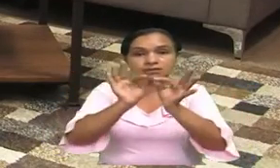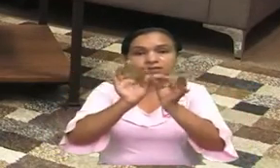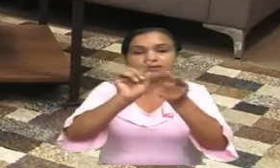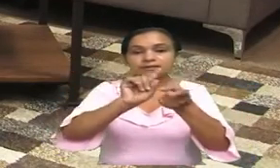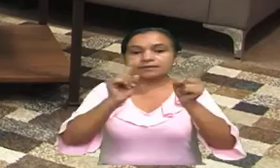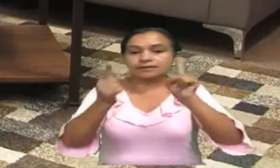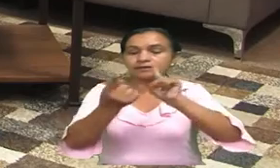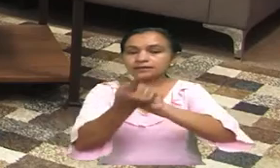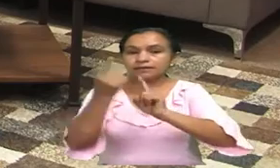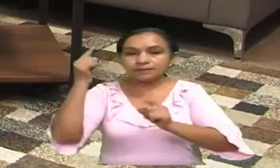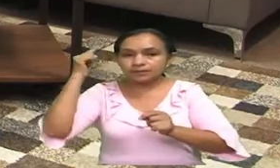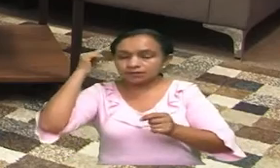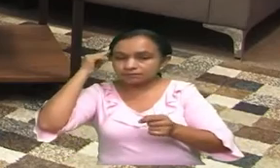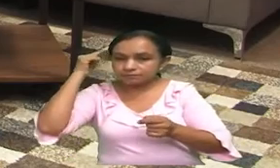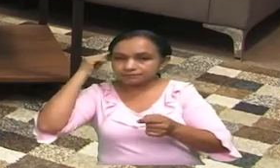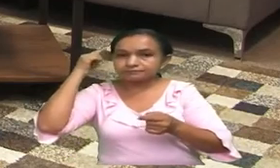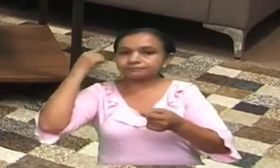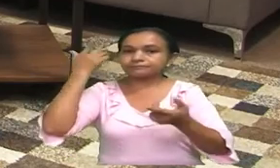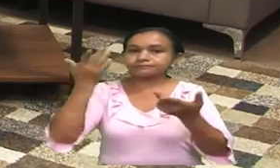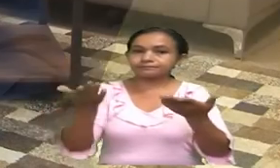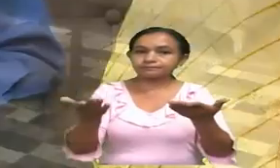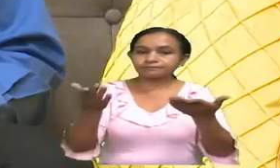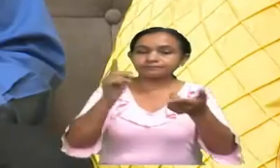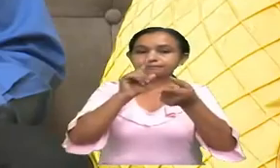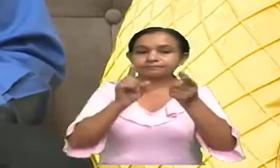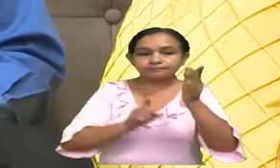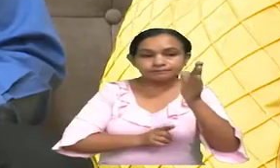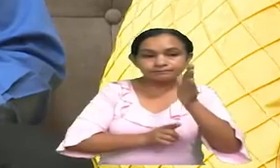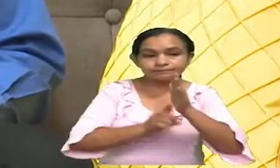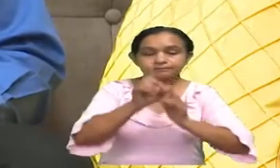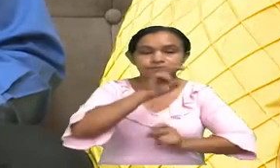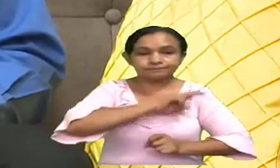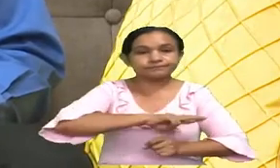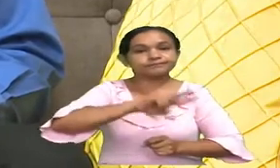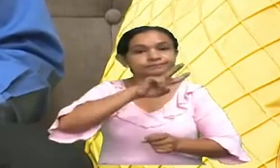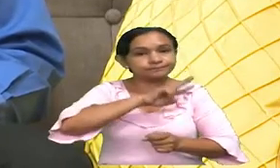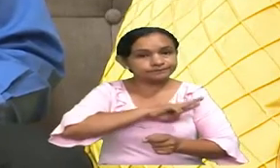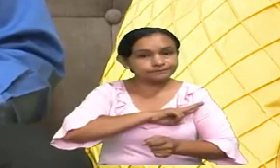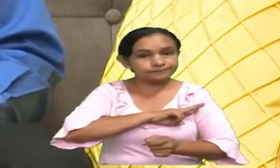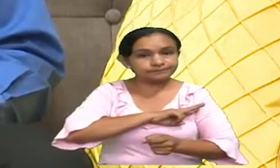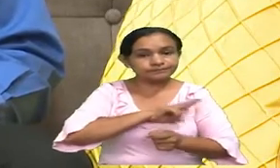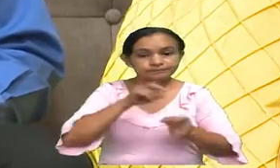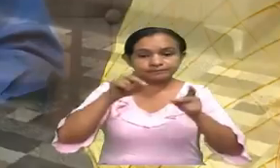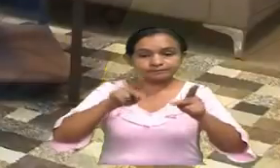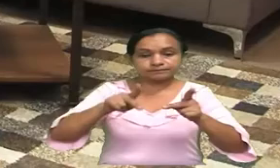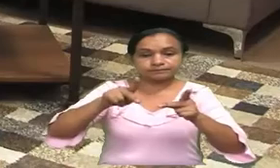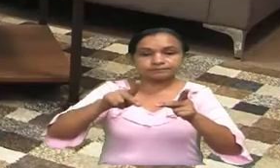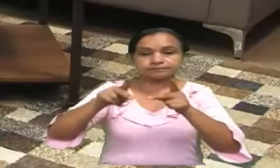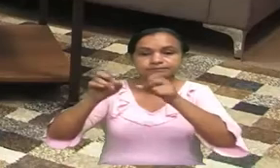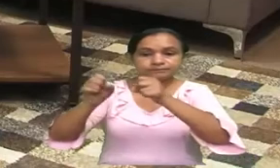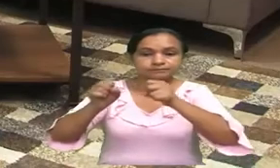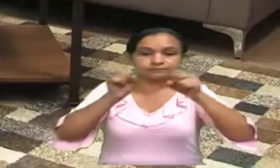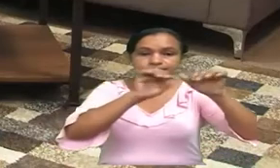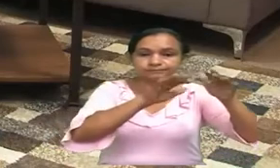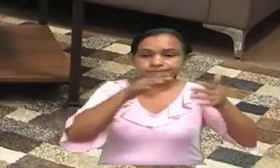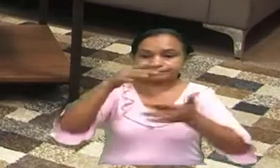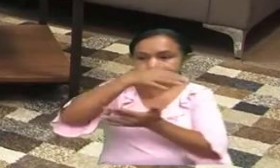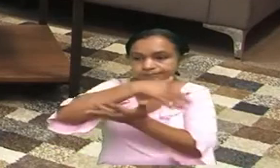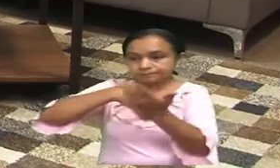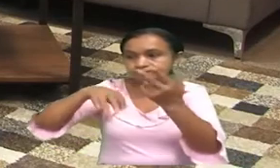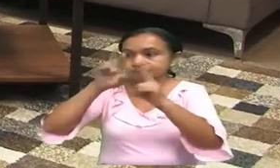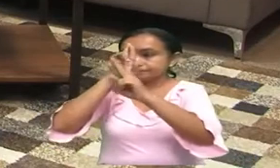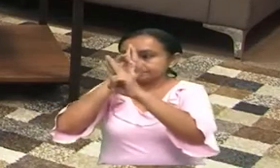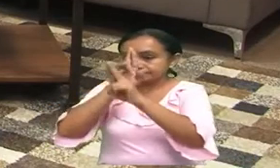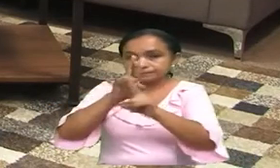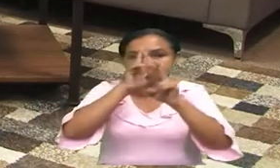cambio de actitud, en el desarrollo de valores, para la convivencia, para el respeto, para la